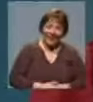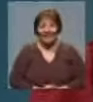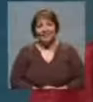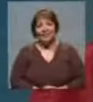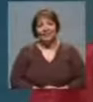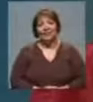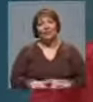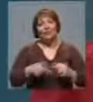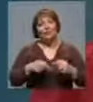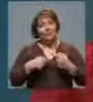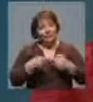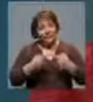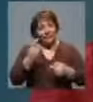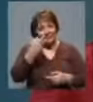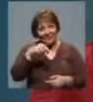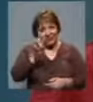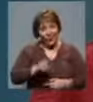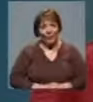ti sigue ahora en tener noticias Andrea y Pepe